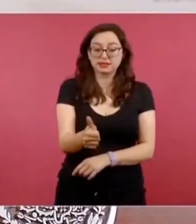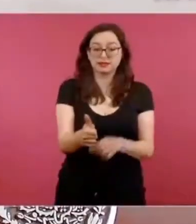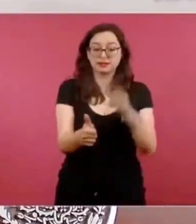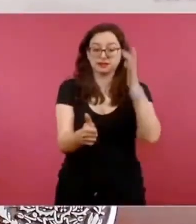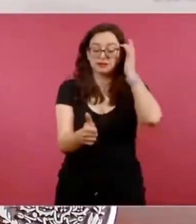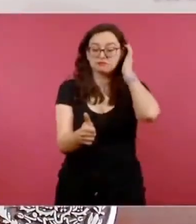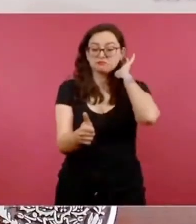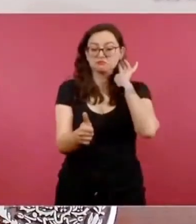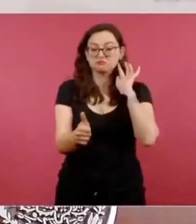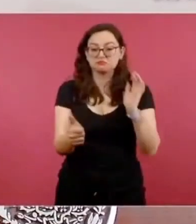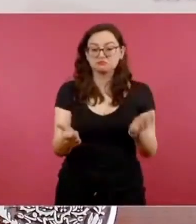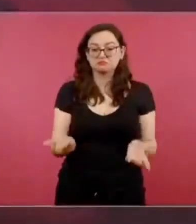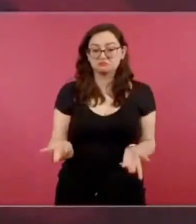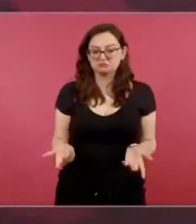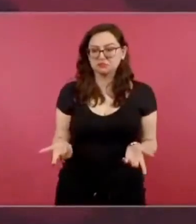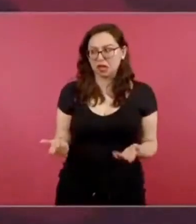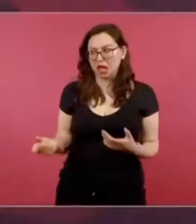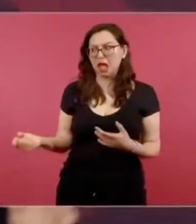Sí los hay,